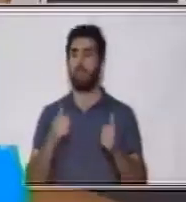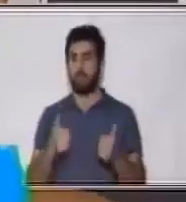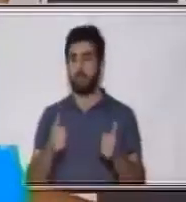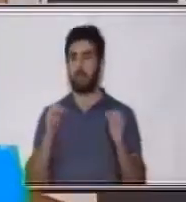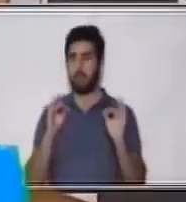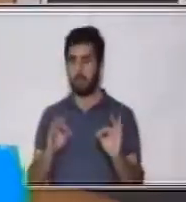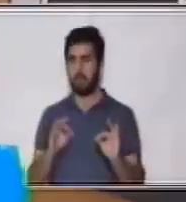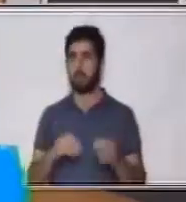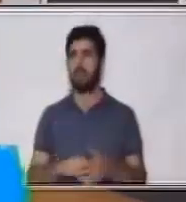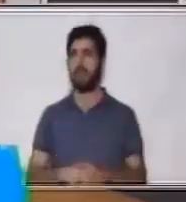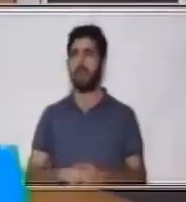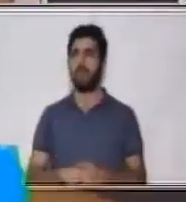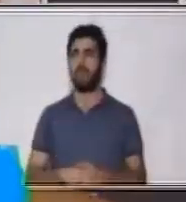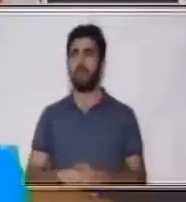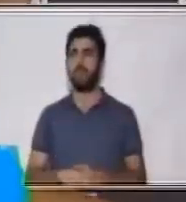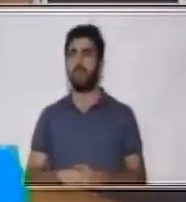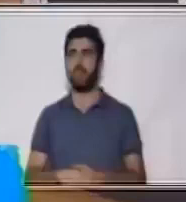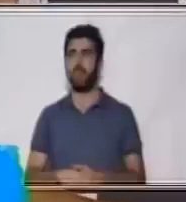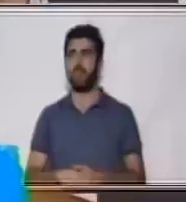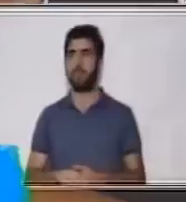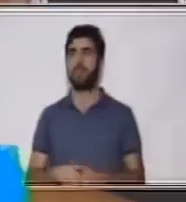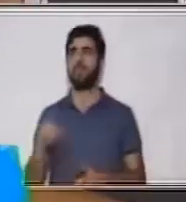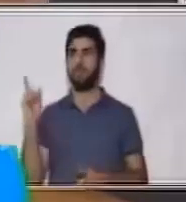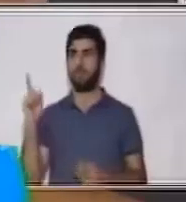Exactamente, la palabra inicial es